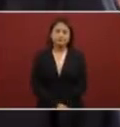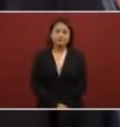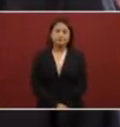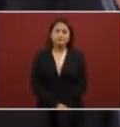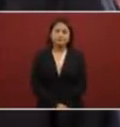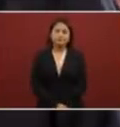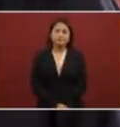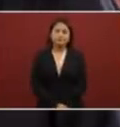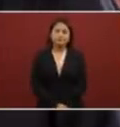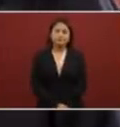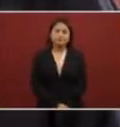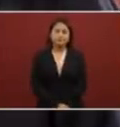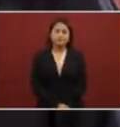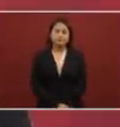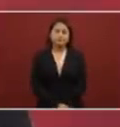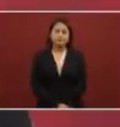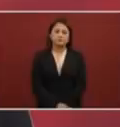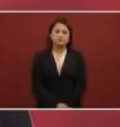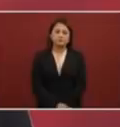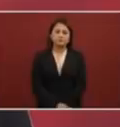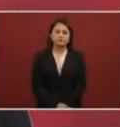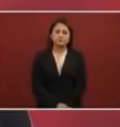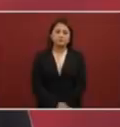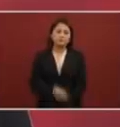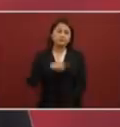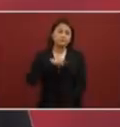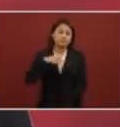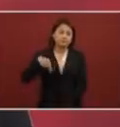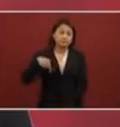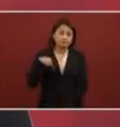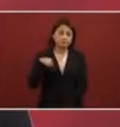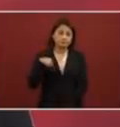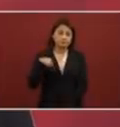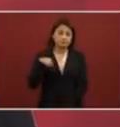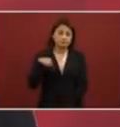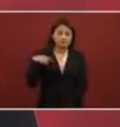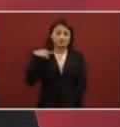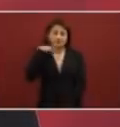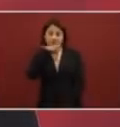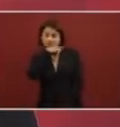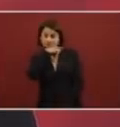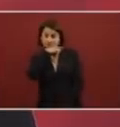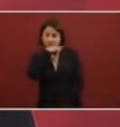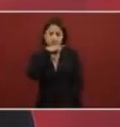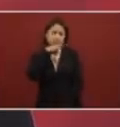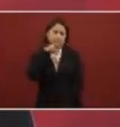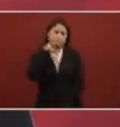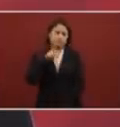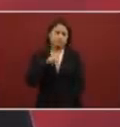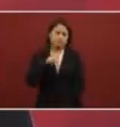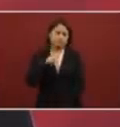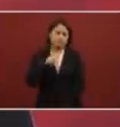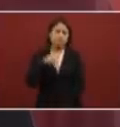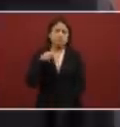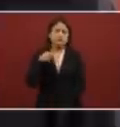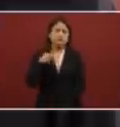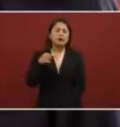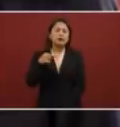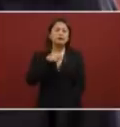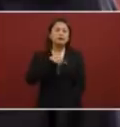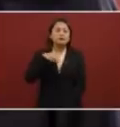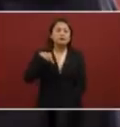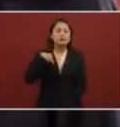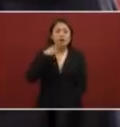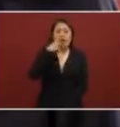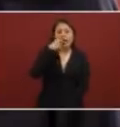nosotros no somos hipócritas. No decimos una cosa y hacemos otra.